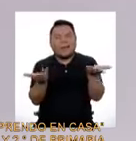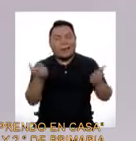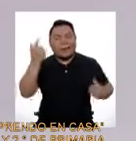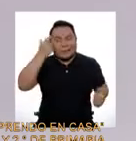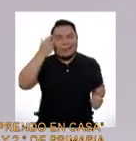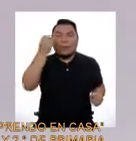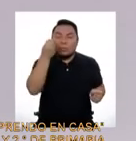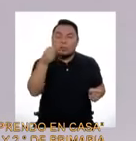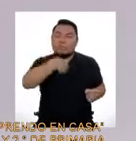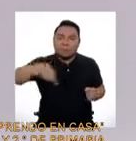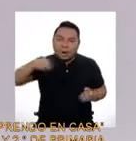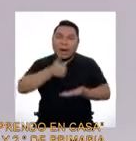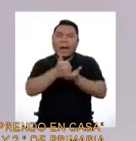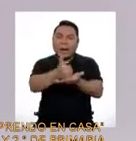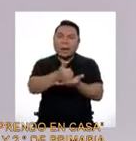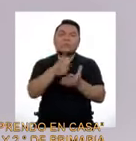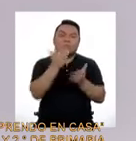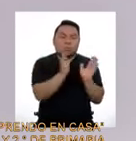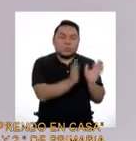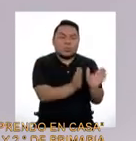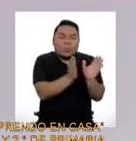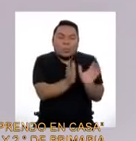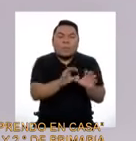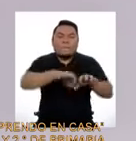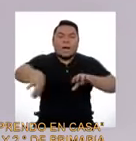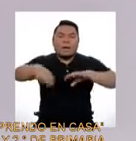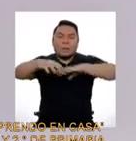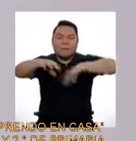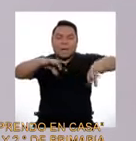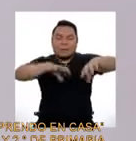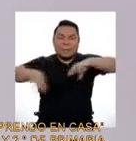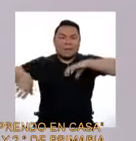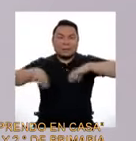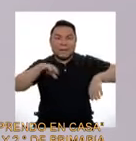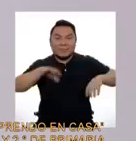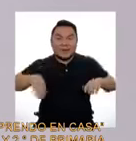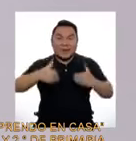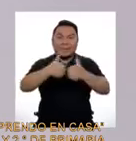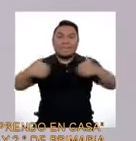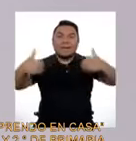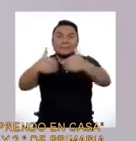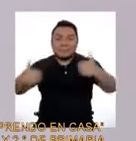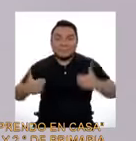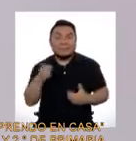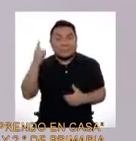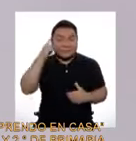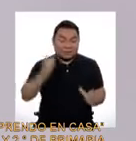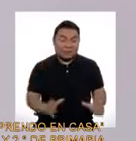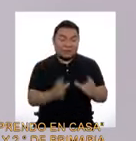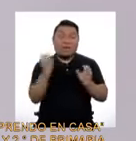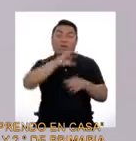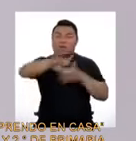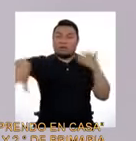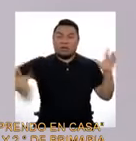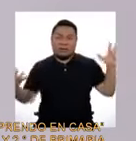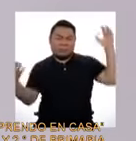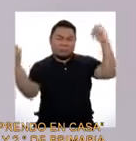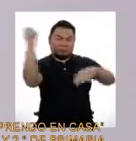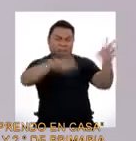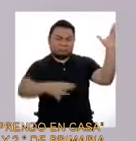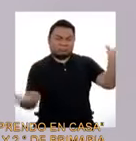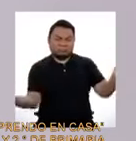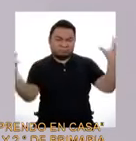contribuir con el planeta botando nuestros residuos sin contaminarlo. Ten en cuenta que si arrojamos al tacho todos nuestros residuos